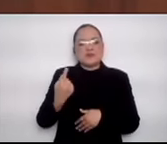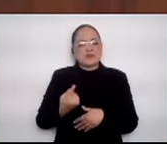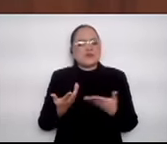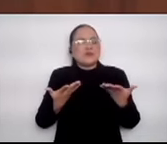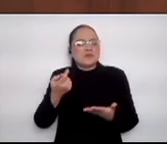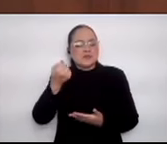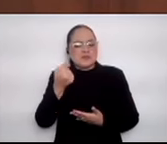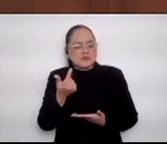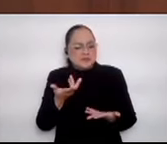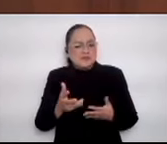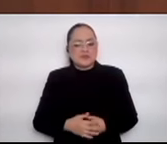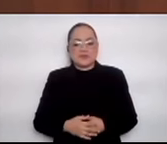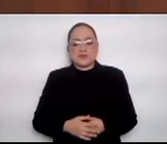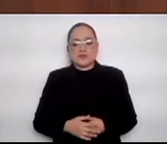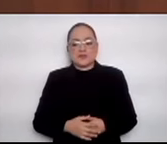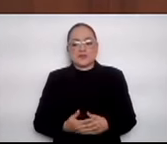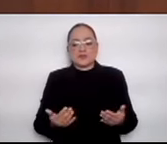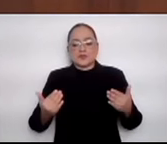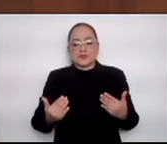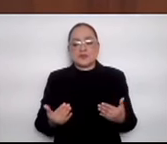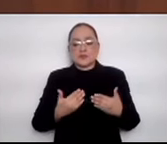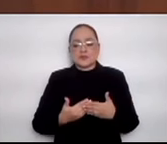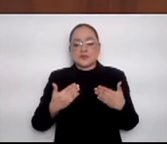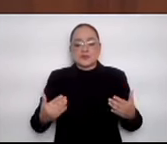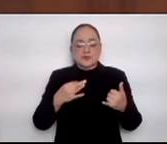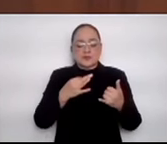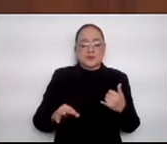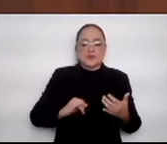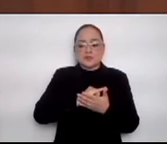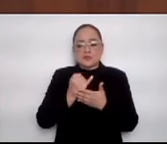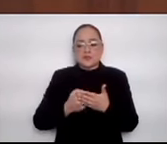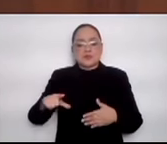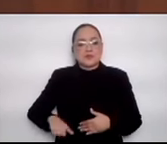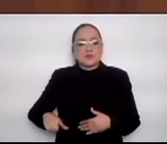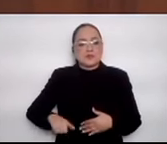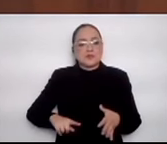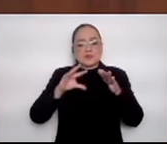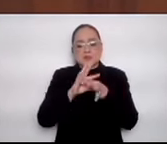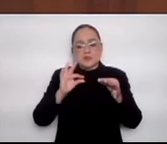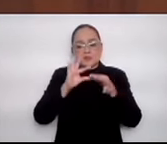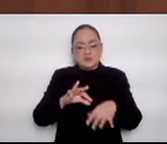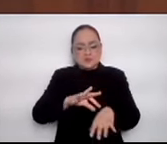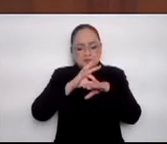este último informe de gobierno se expusieron resultados tangibles de la obra